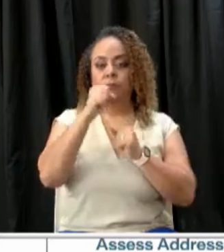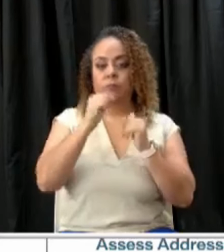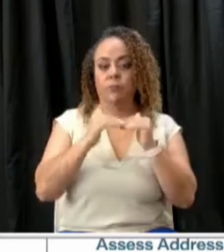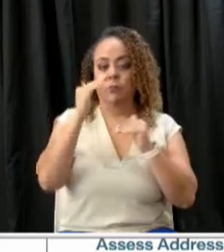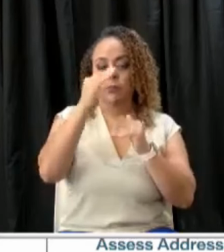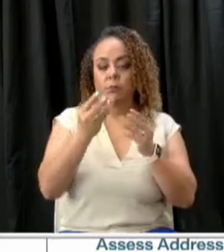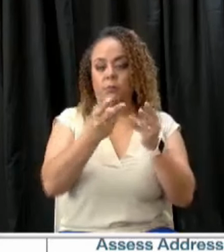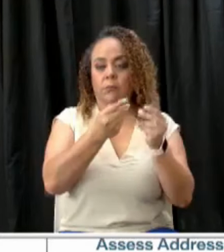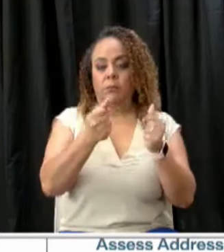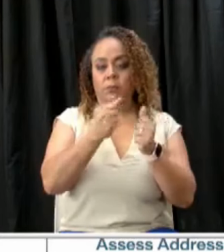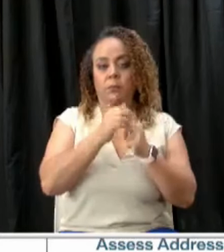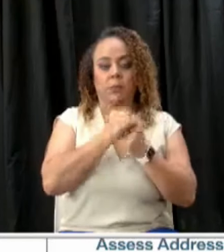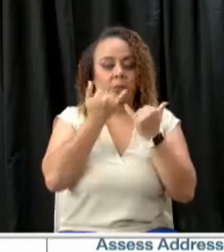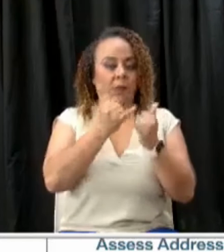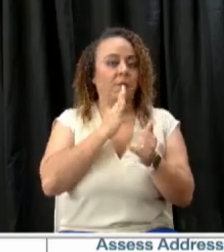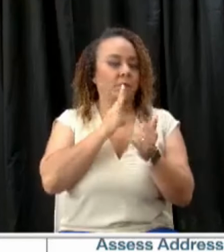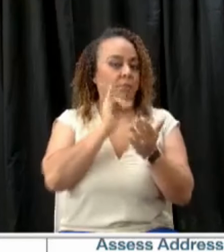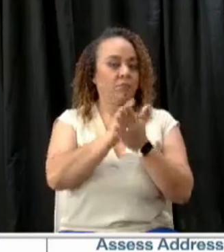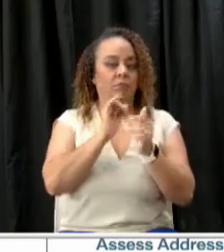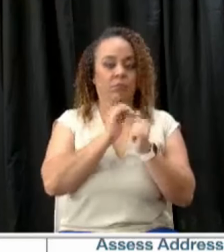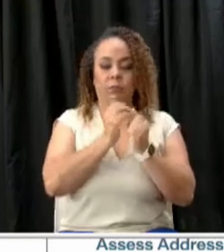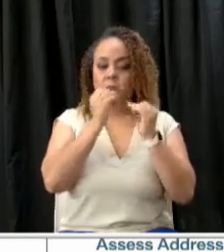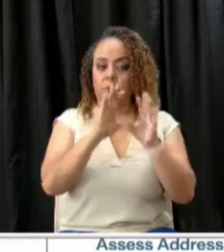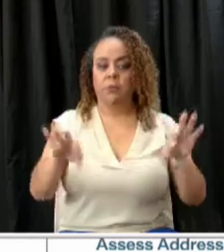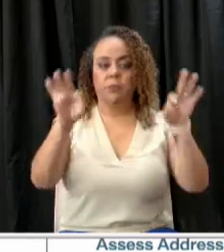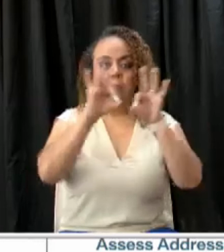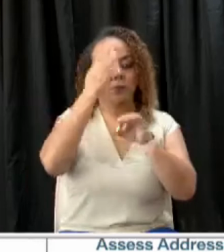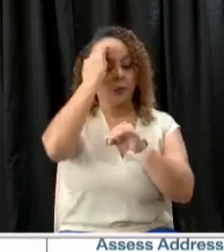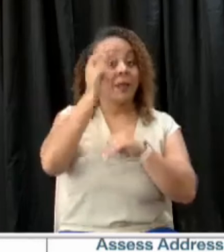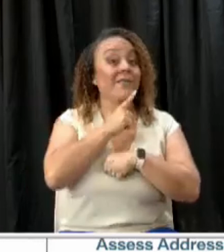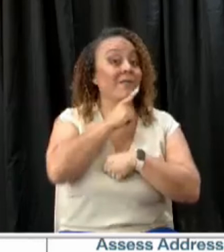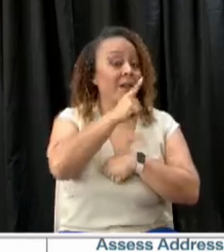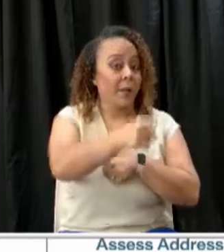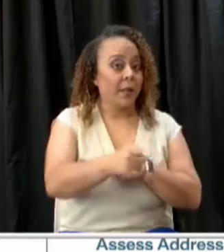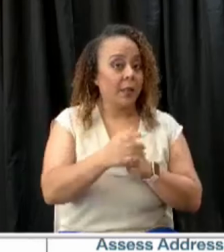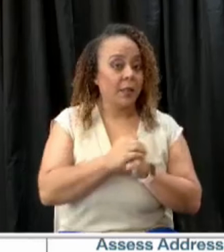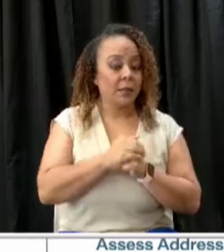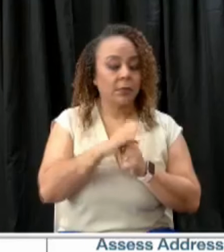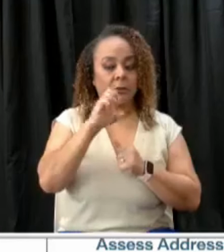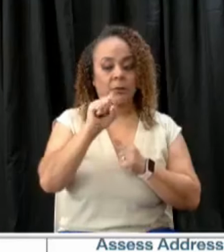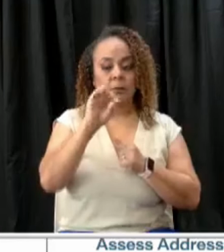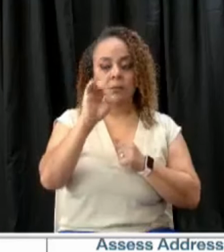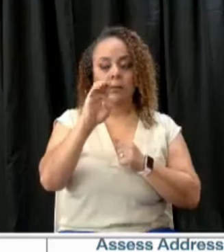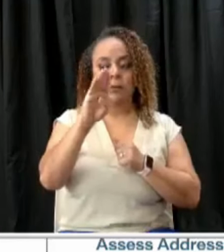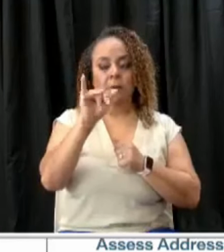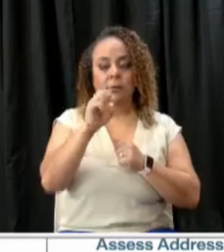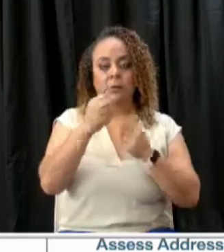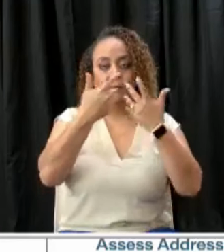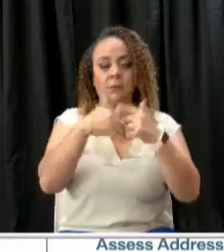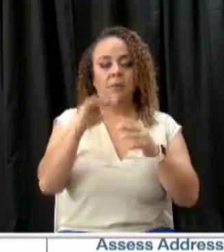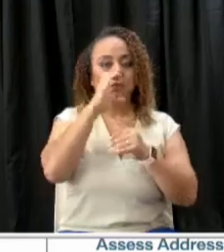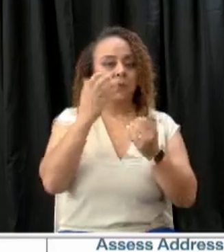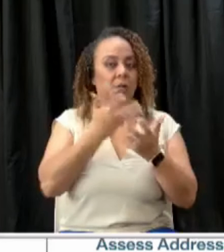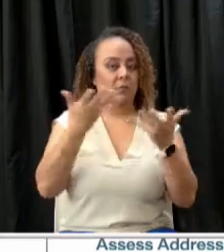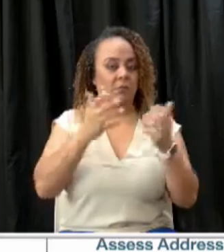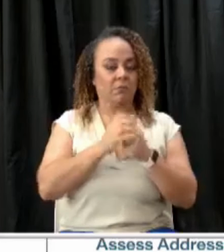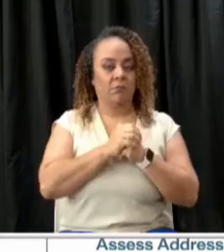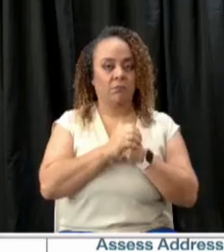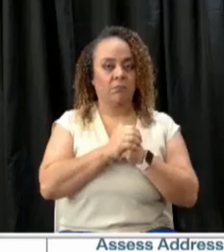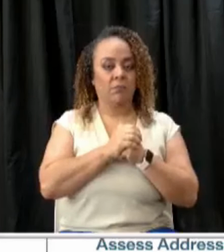la productividad, que ya nos hablaba sobre eso, súper importante. Sí, claro. Porque realmente, Esteban, las empresas lo que buscan es eso. Por ¿verdad?